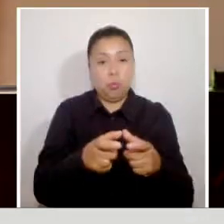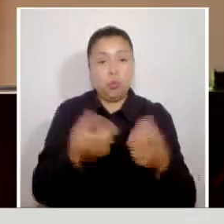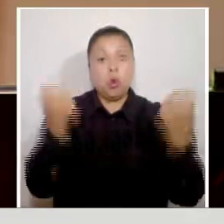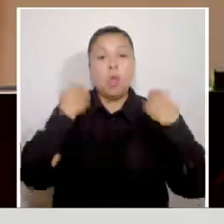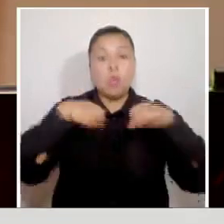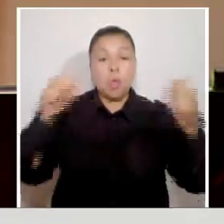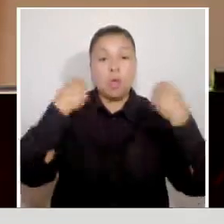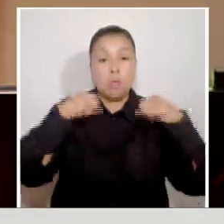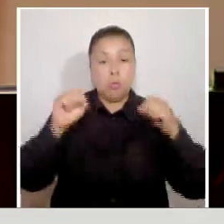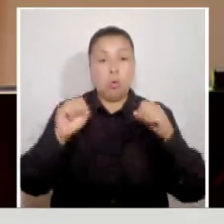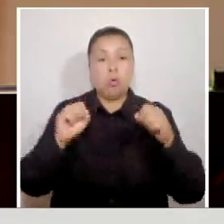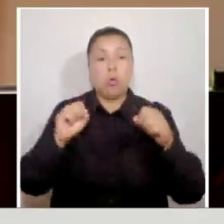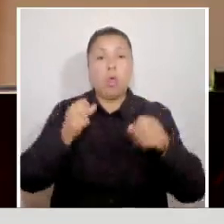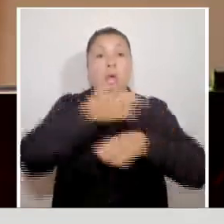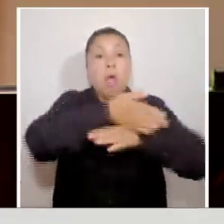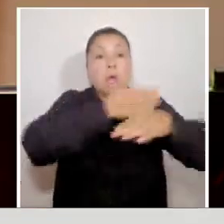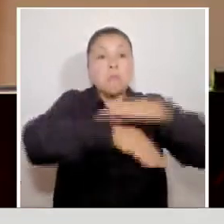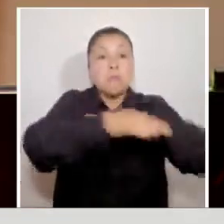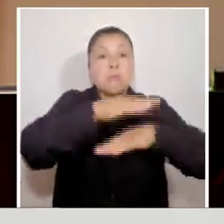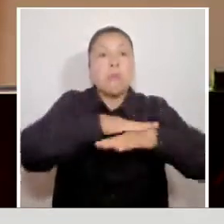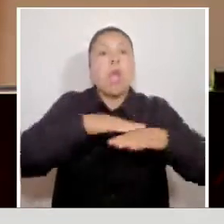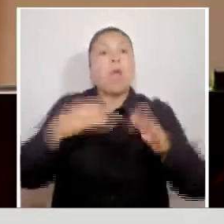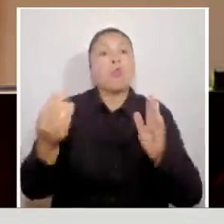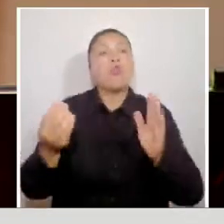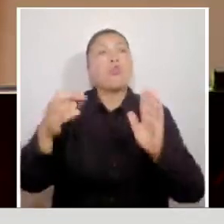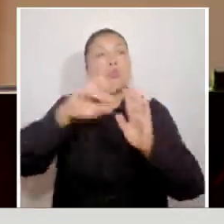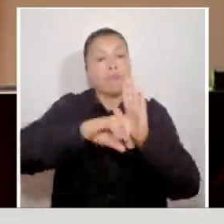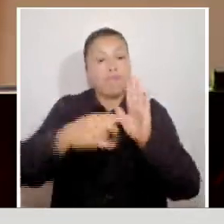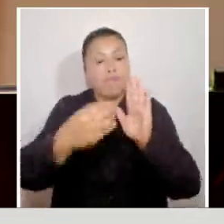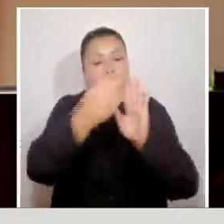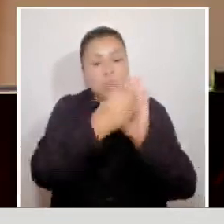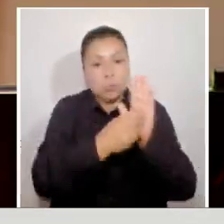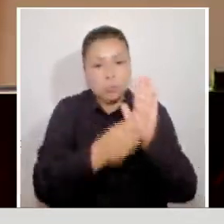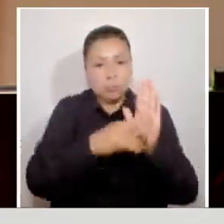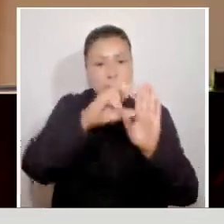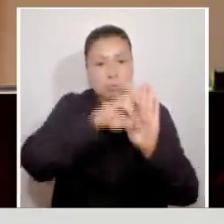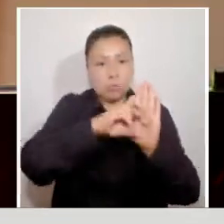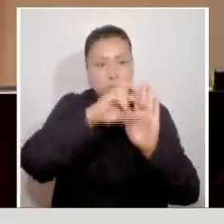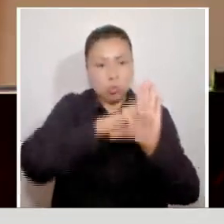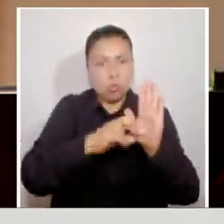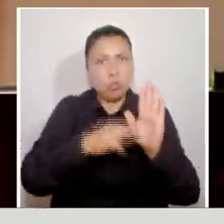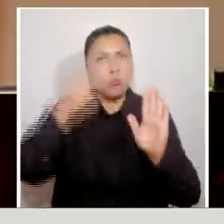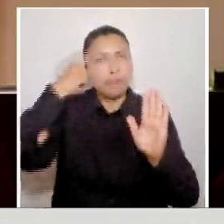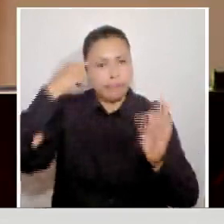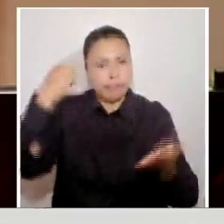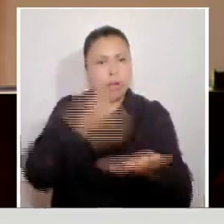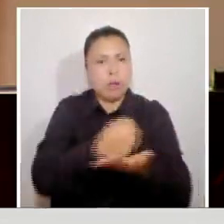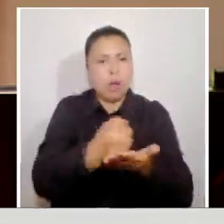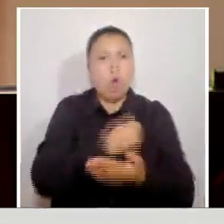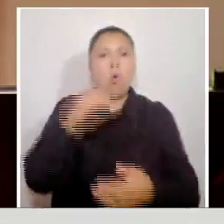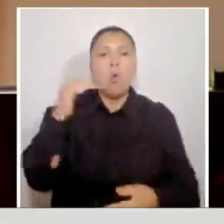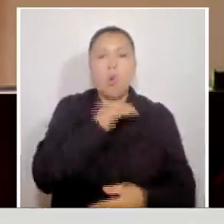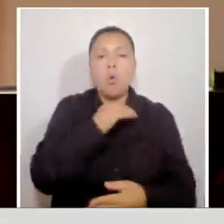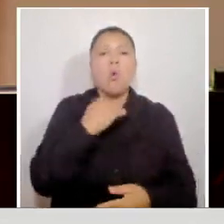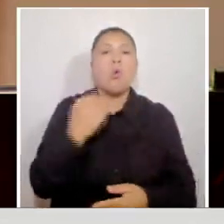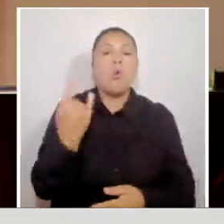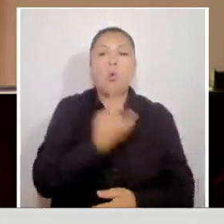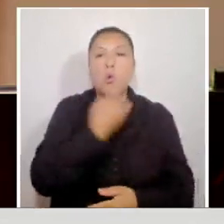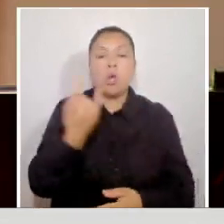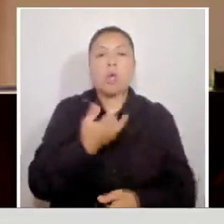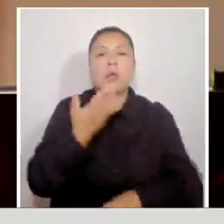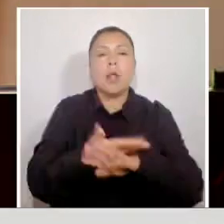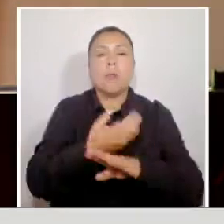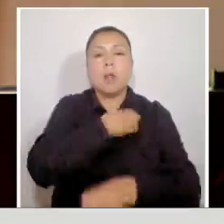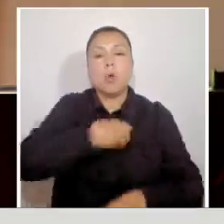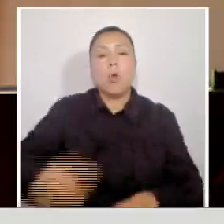en forma transversal ha suscrito este proyecto y ha querido tramitarlo con sentido de urgencia le pedimos al gobierno que apoye